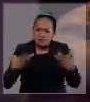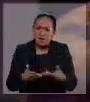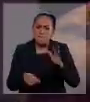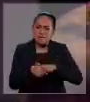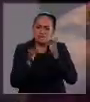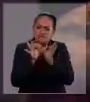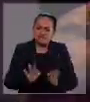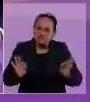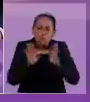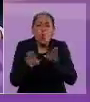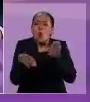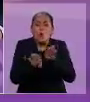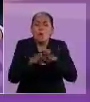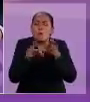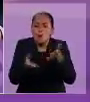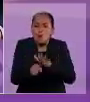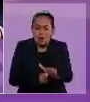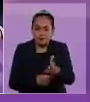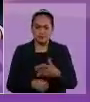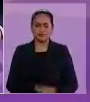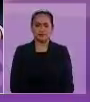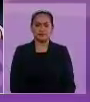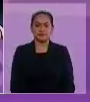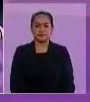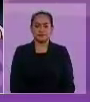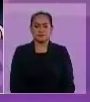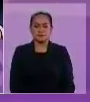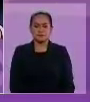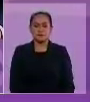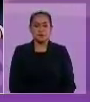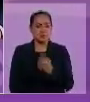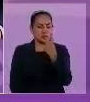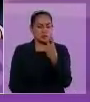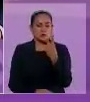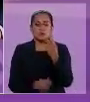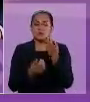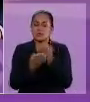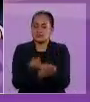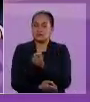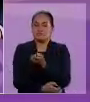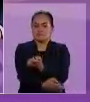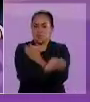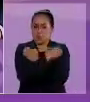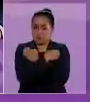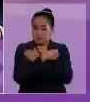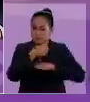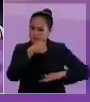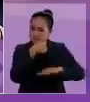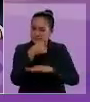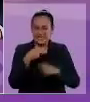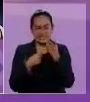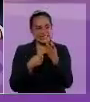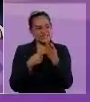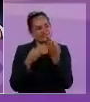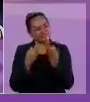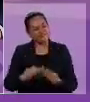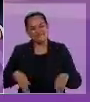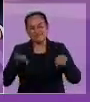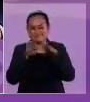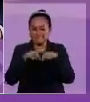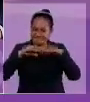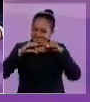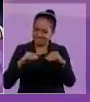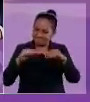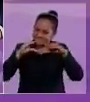dónde? Yo que... Primero tenemos que apostarle a la educación básica, el conocimiento por el conocimiento mismo. Y eso nos va a ir